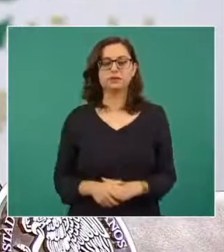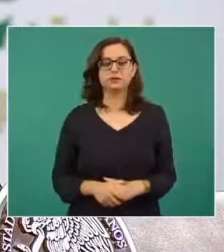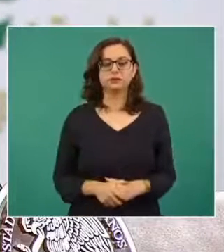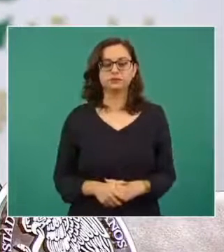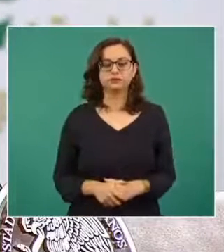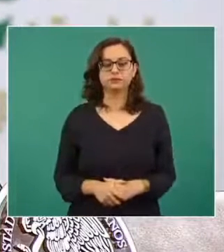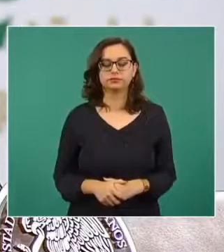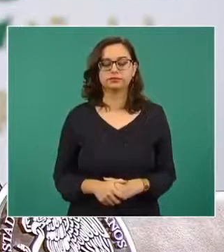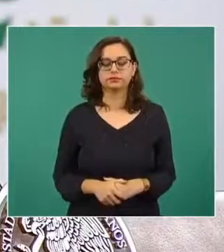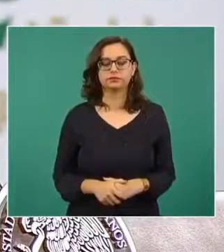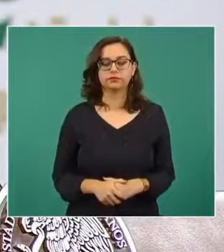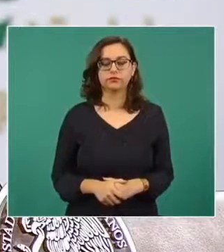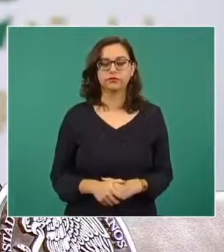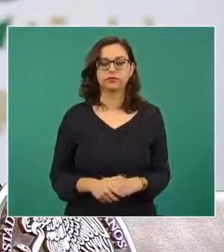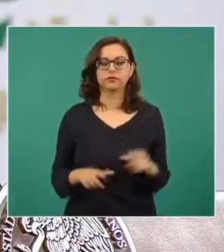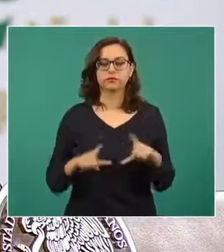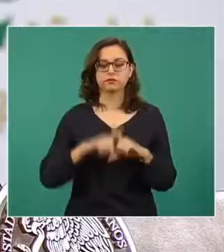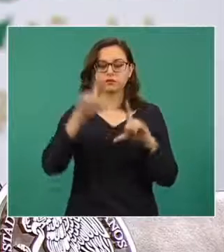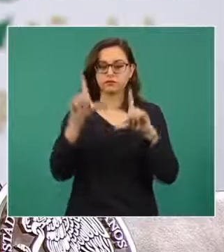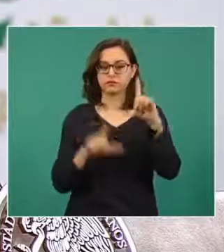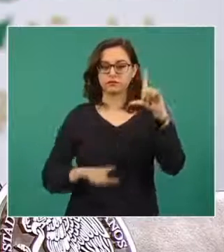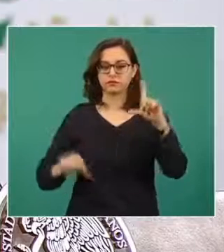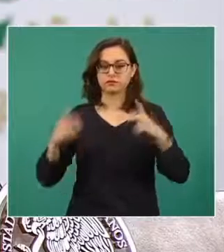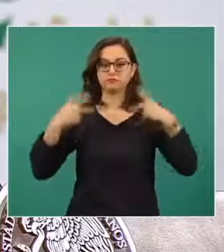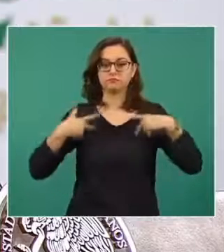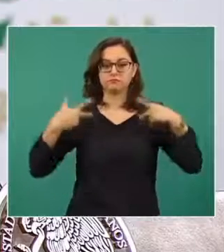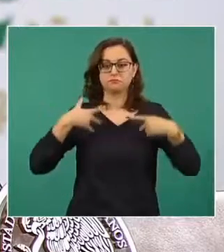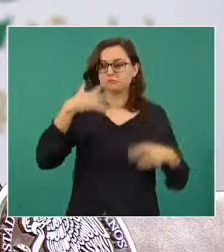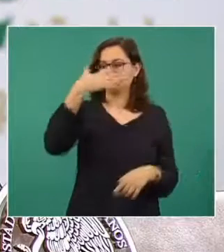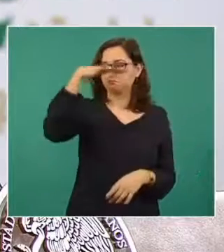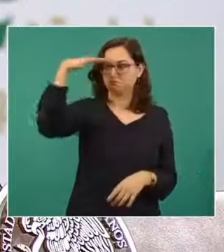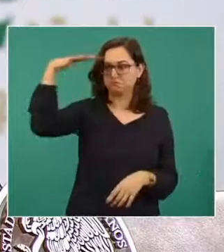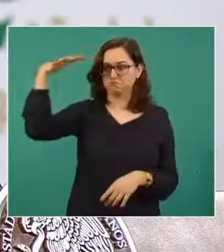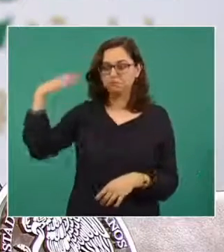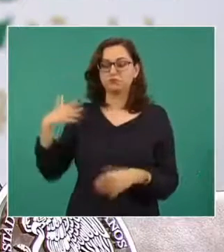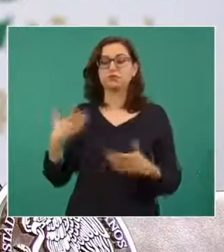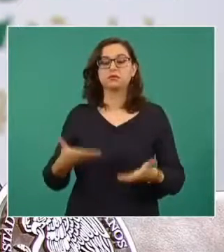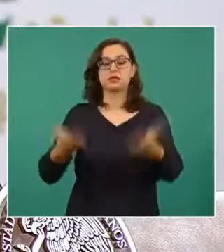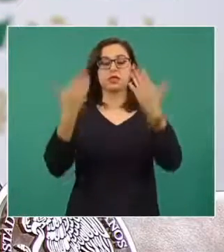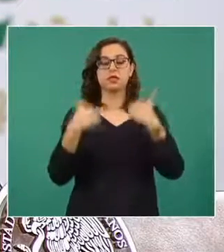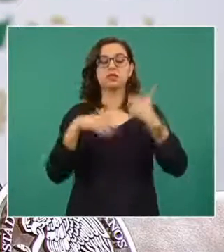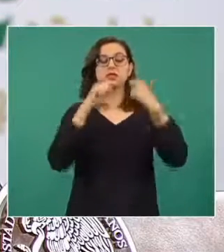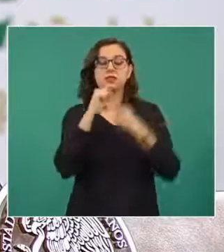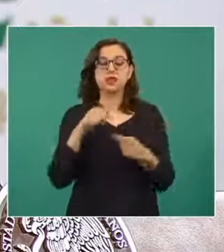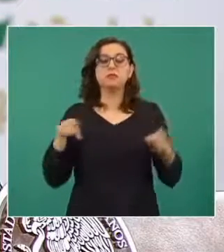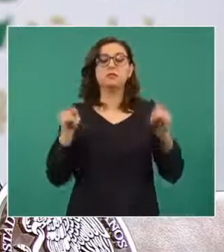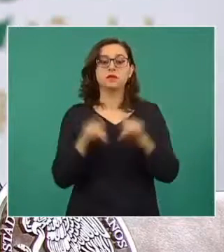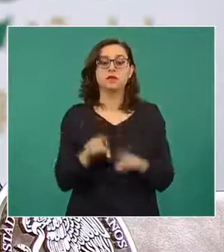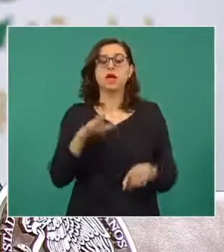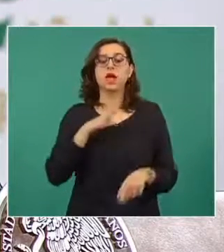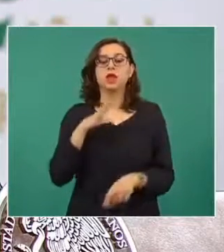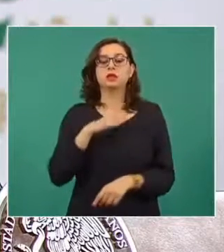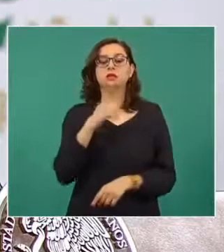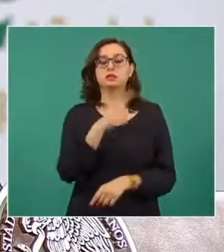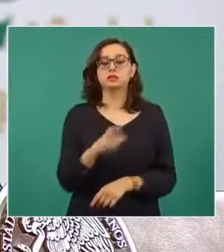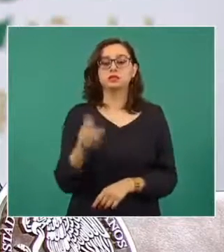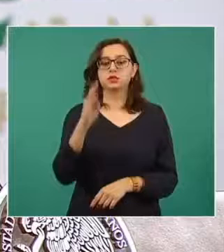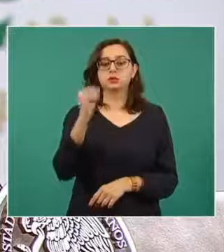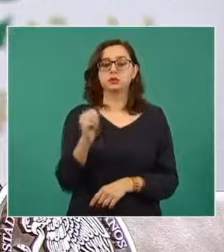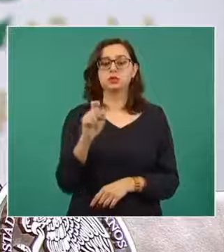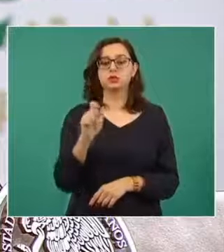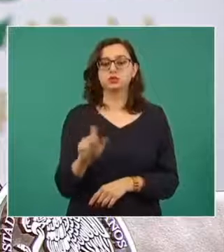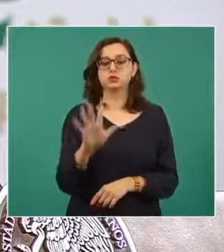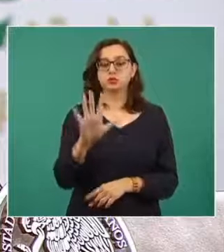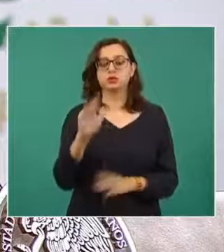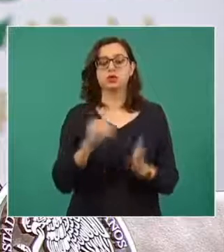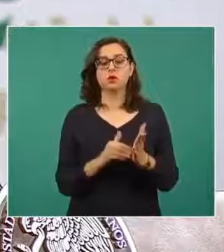adulta a nivel nacional y también en la siguiente vemos que hemos recibido 109.5